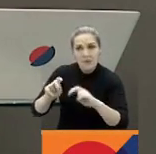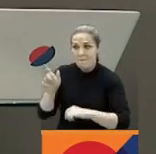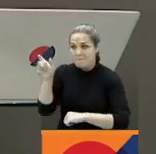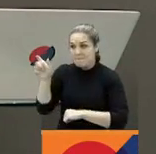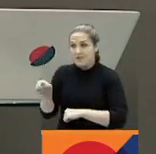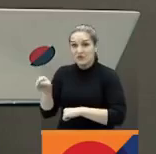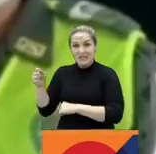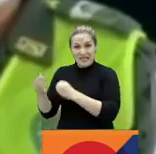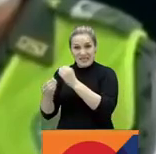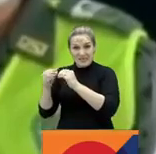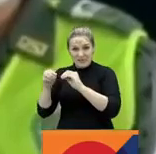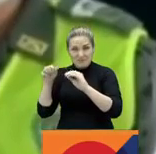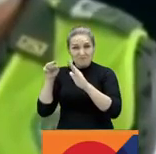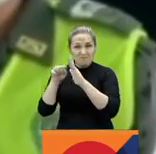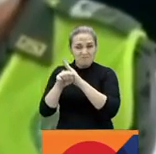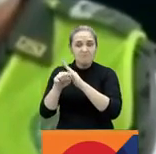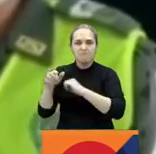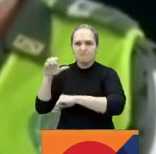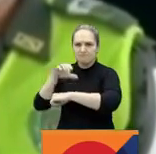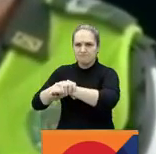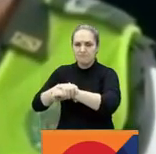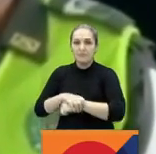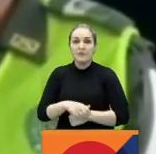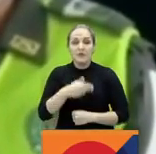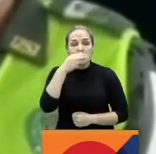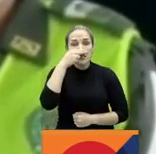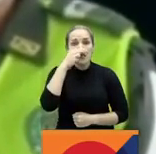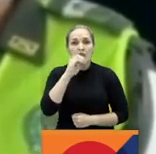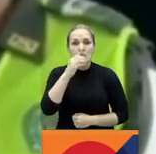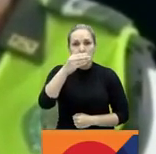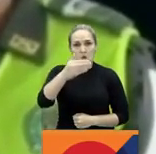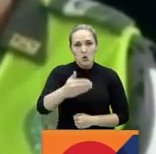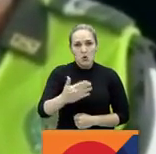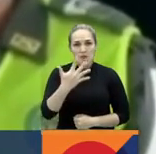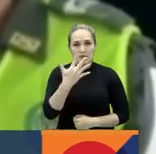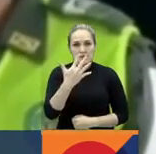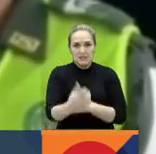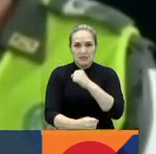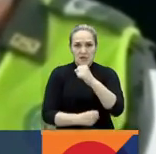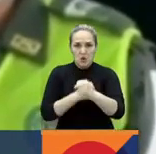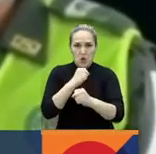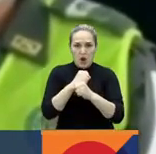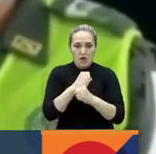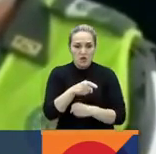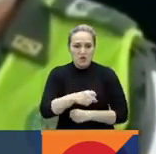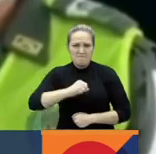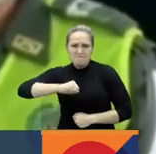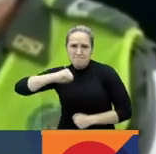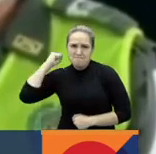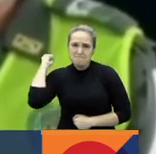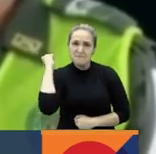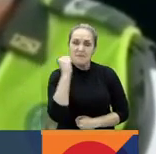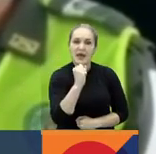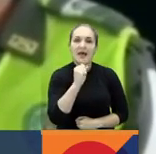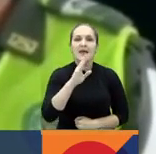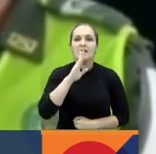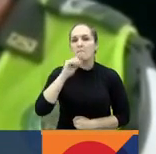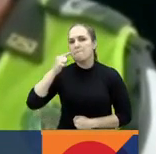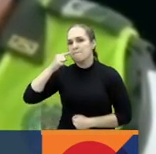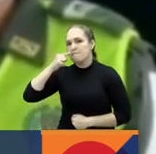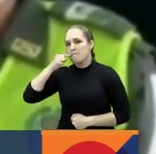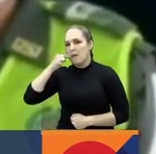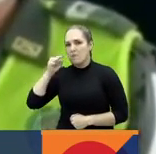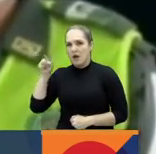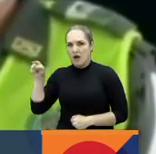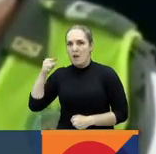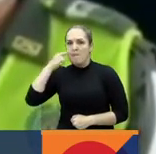capturado. Un menor de 5 años es agredido brutalmente con arma blanca y golpes por su propio padre. Por la gravedad